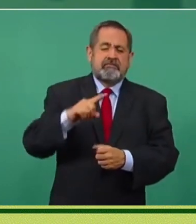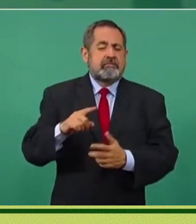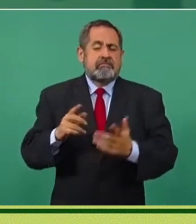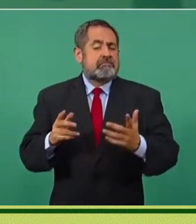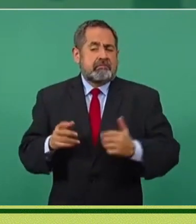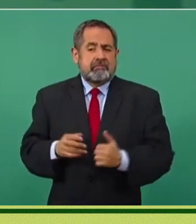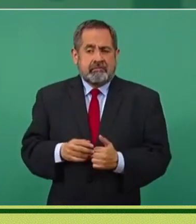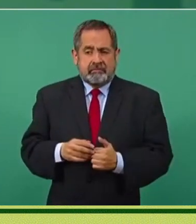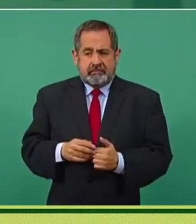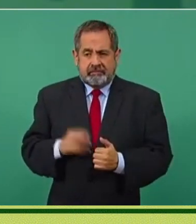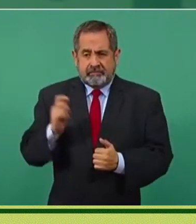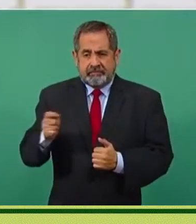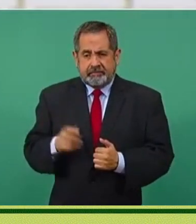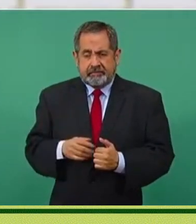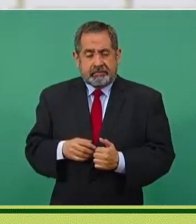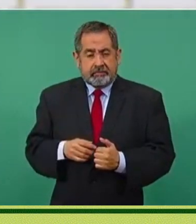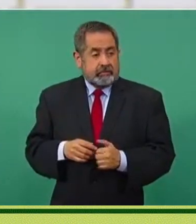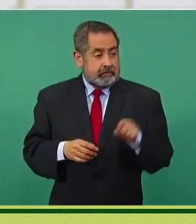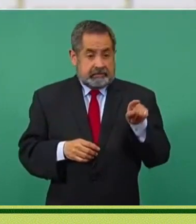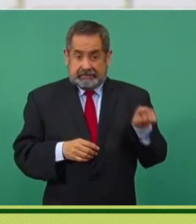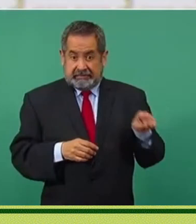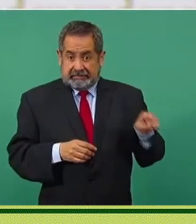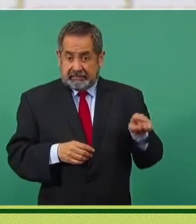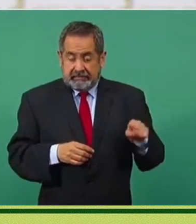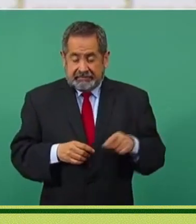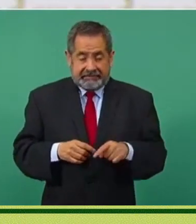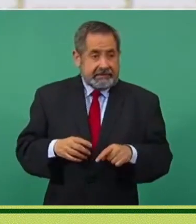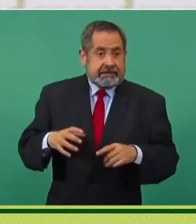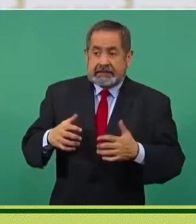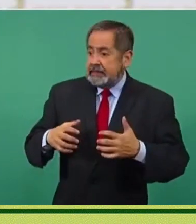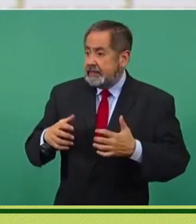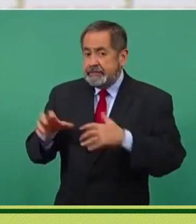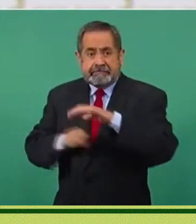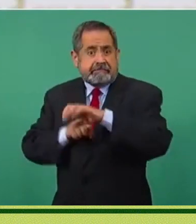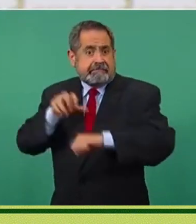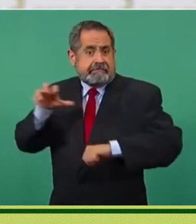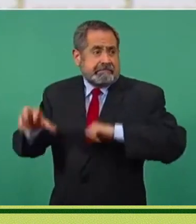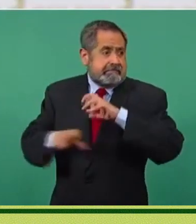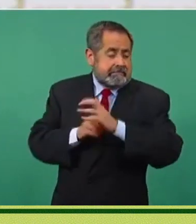que se esmeraron en saquear